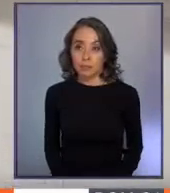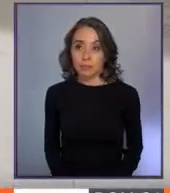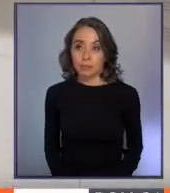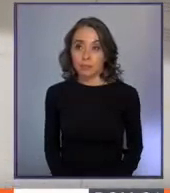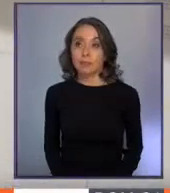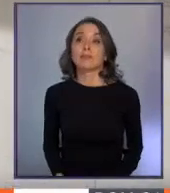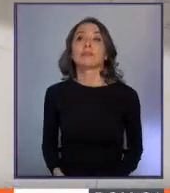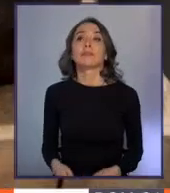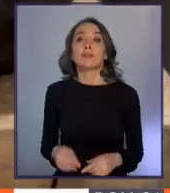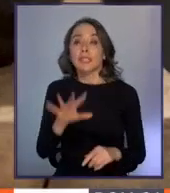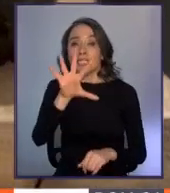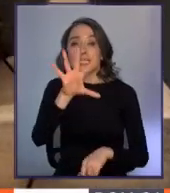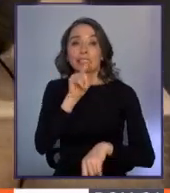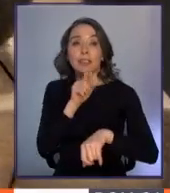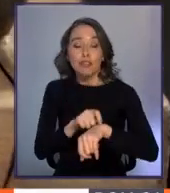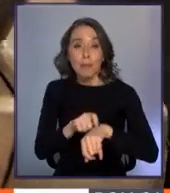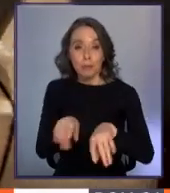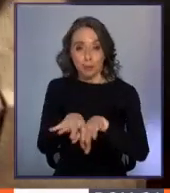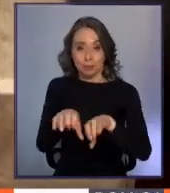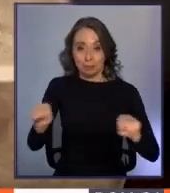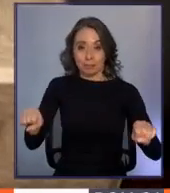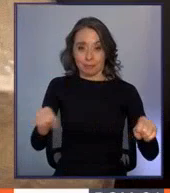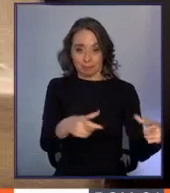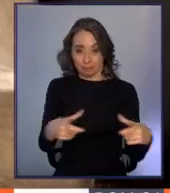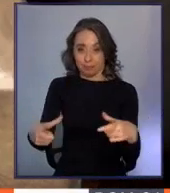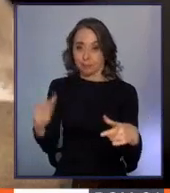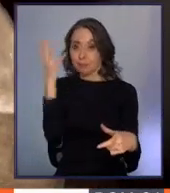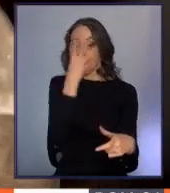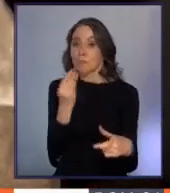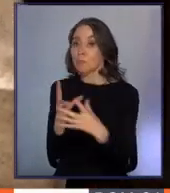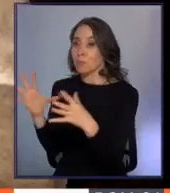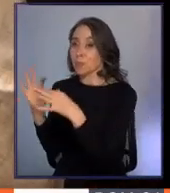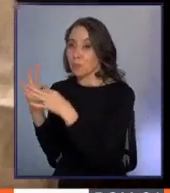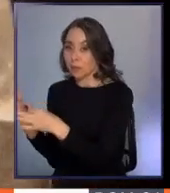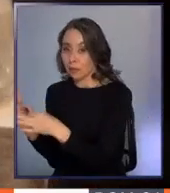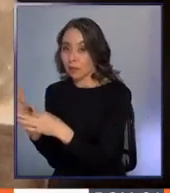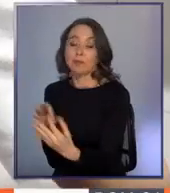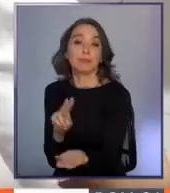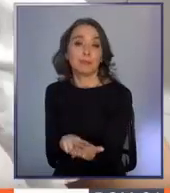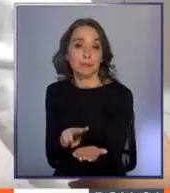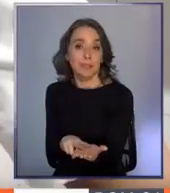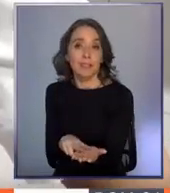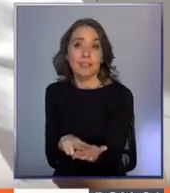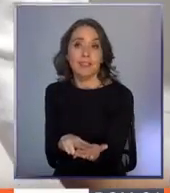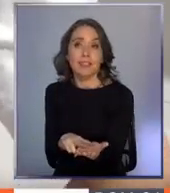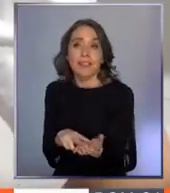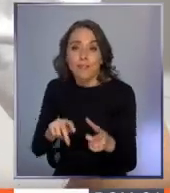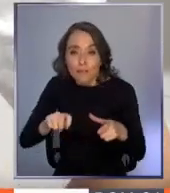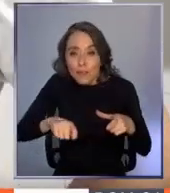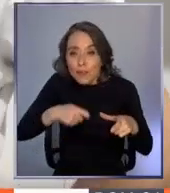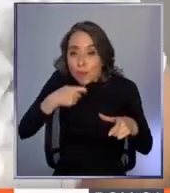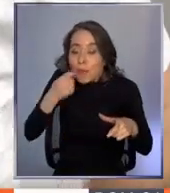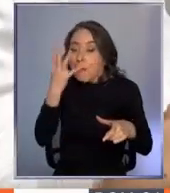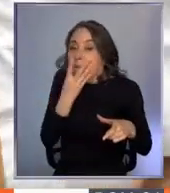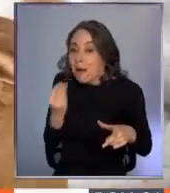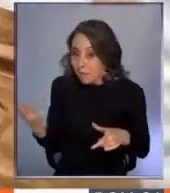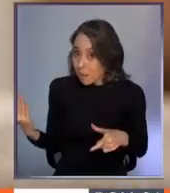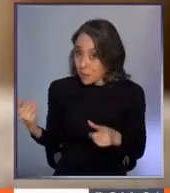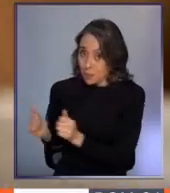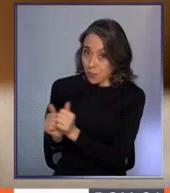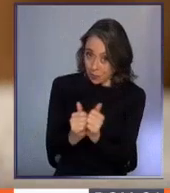Y así, en 5 minutos, tenemos lista esta maravilla. Muchas gracias, Fabricio, de verdad. Voy a probar esta maravilla. ¿Quieres ir conmigo? Vale.